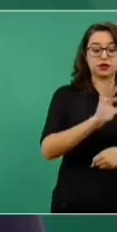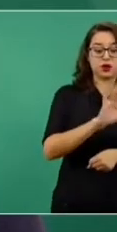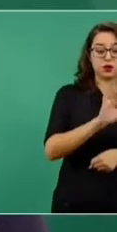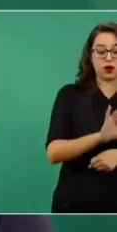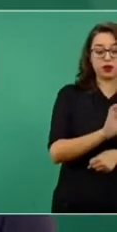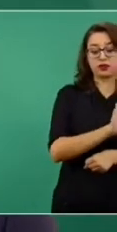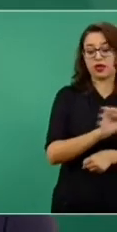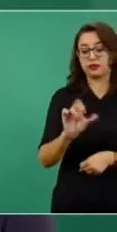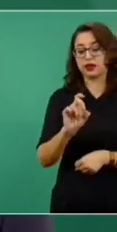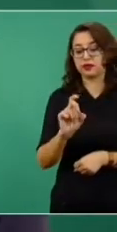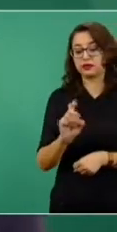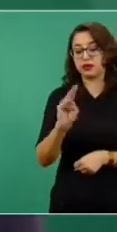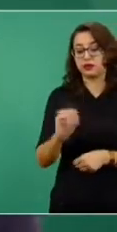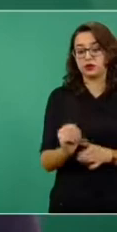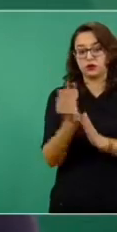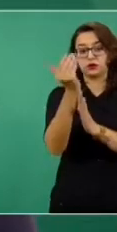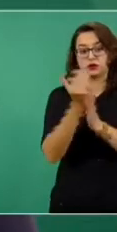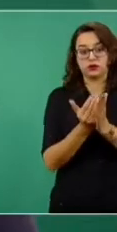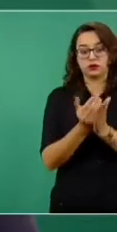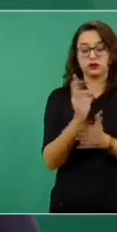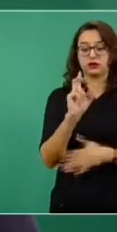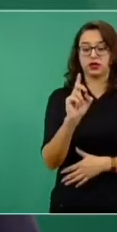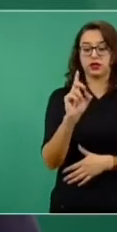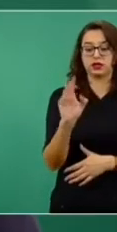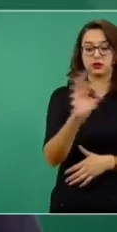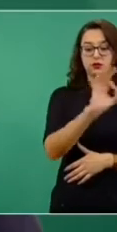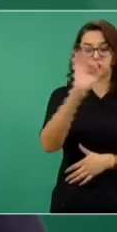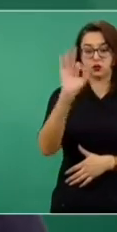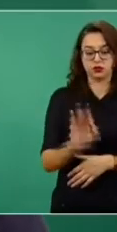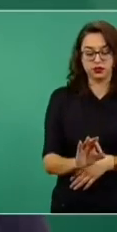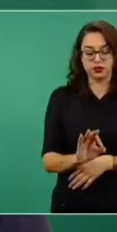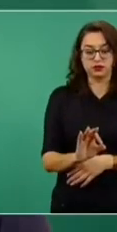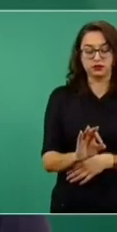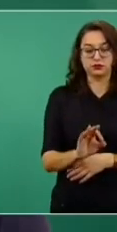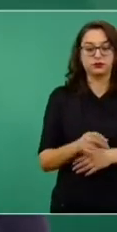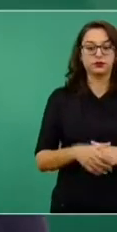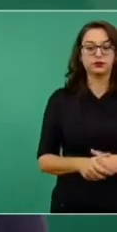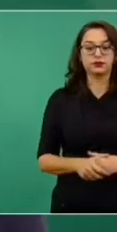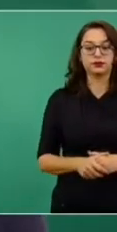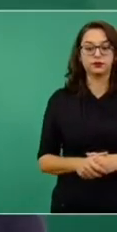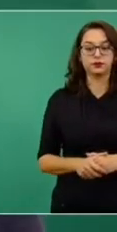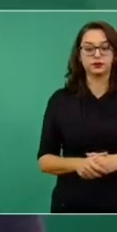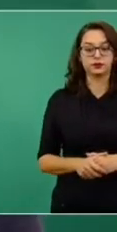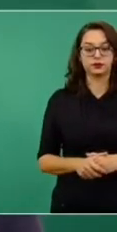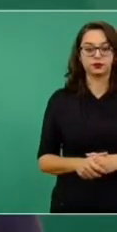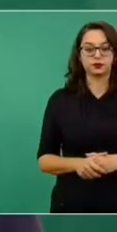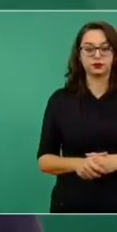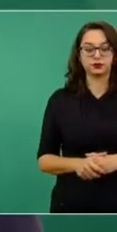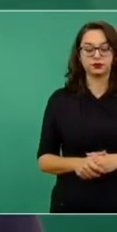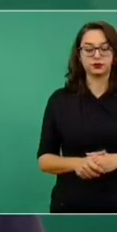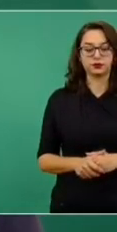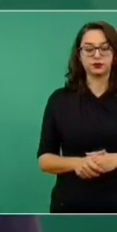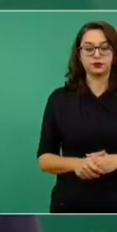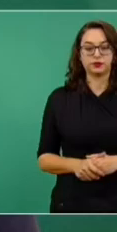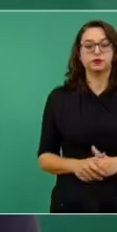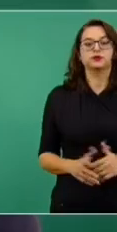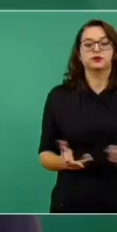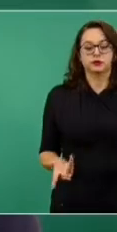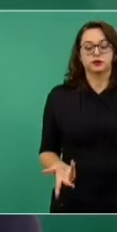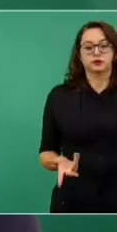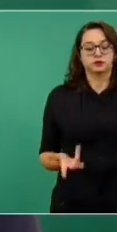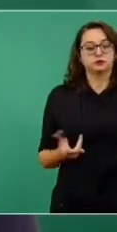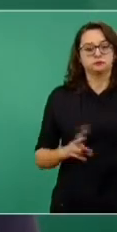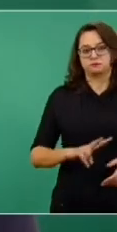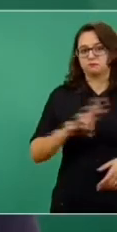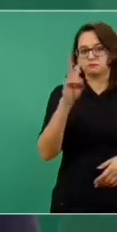39 redujimos 30% al inicio de la semana y es el tramo de reducción